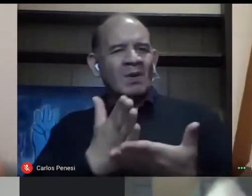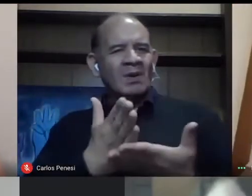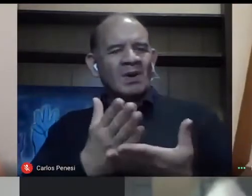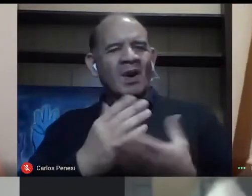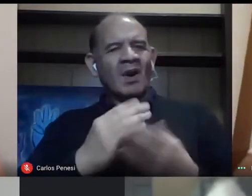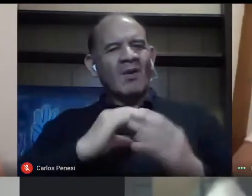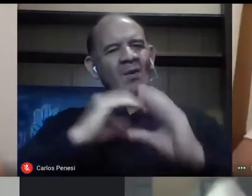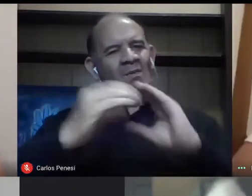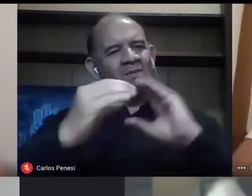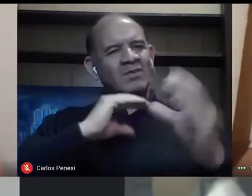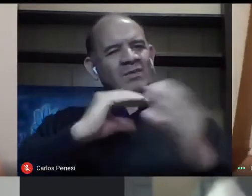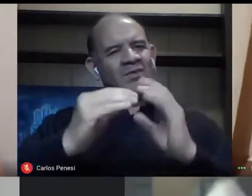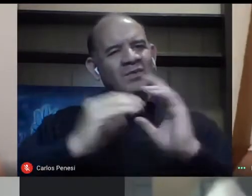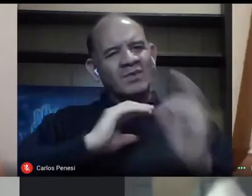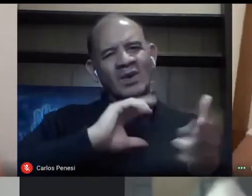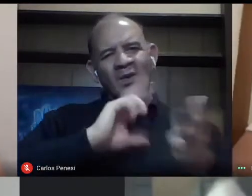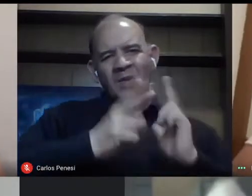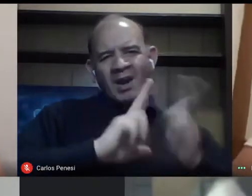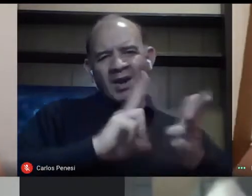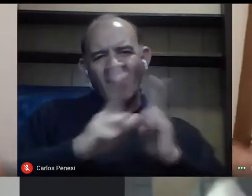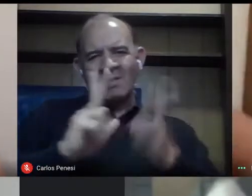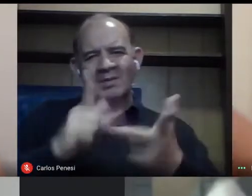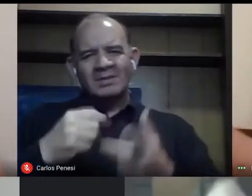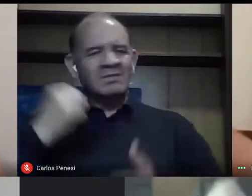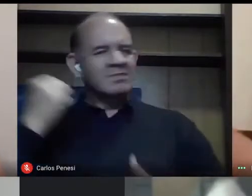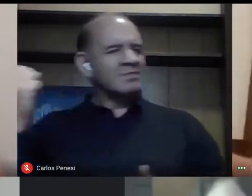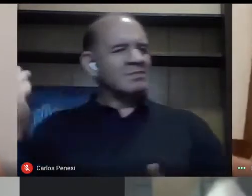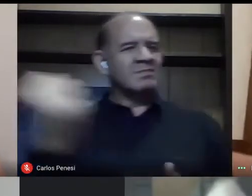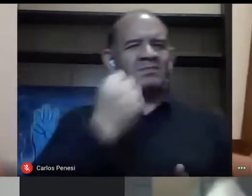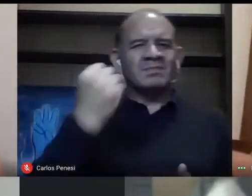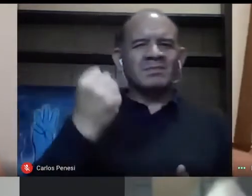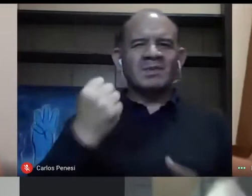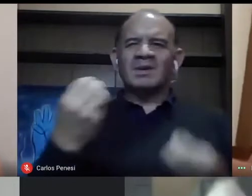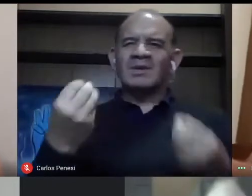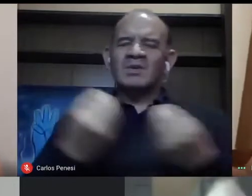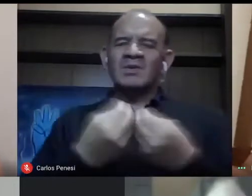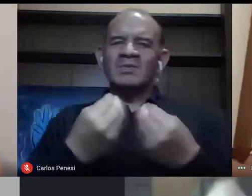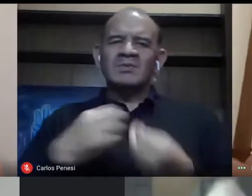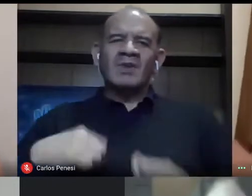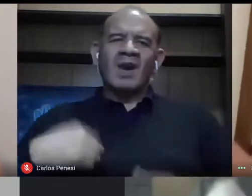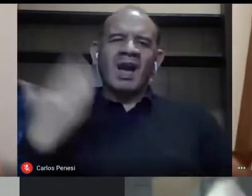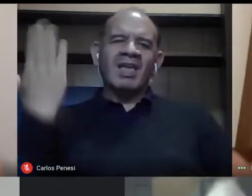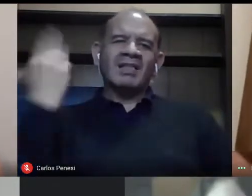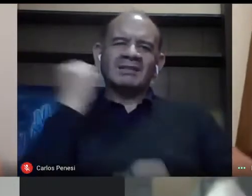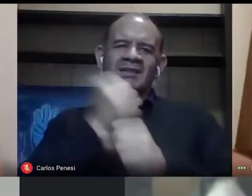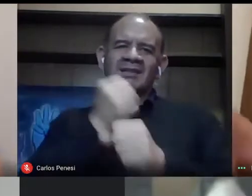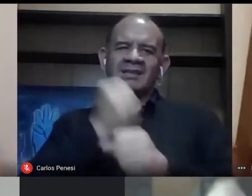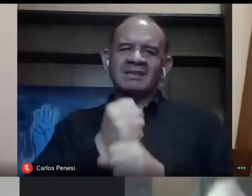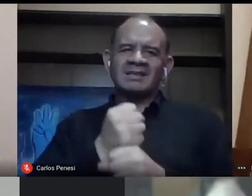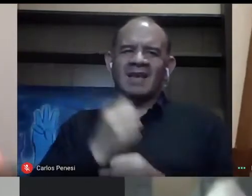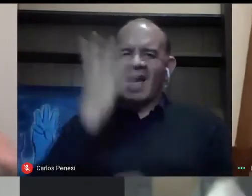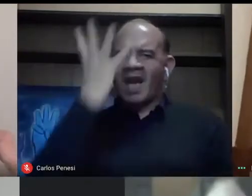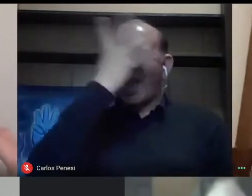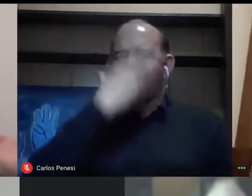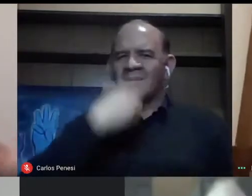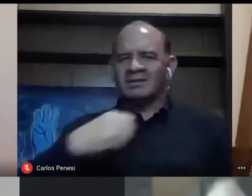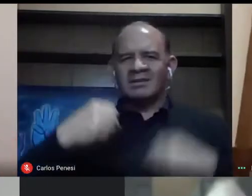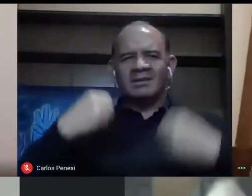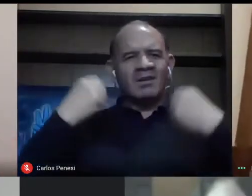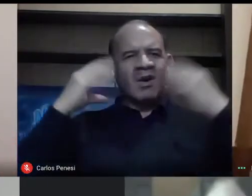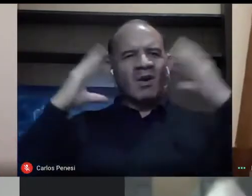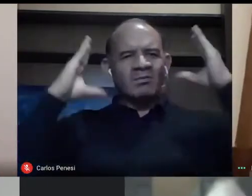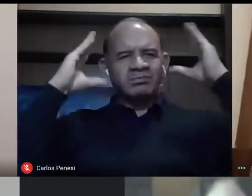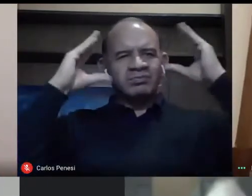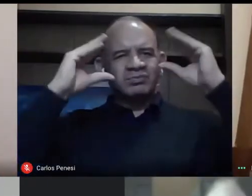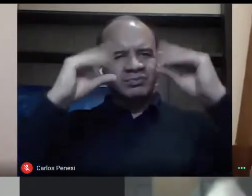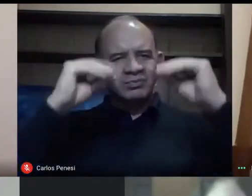tan importante que es, bueno, la parte, después de muchos años de trabajo, la parte más linda, que es la parte práctica de implementar el Tratado de